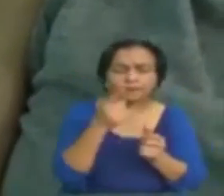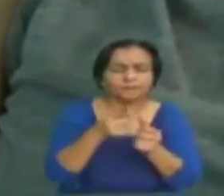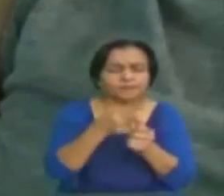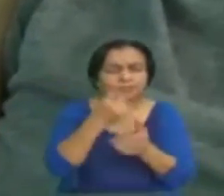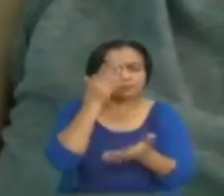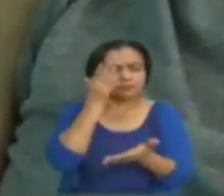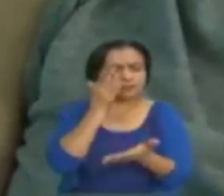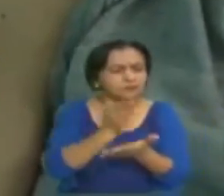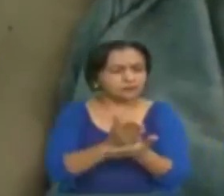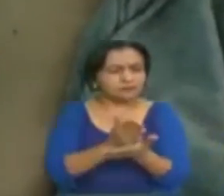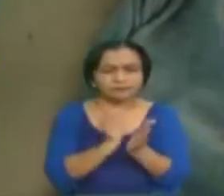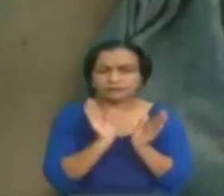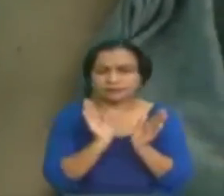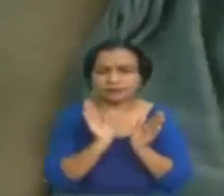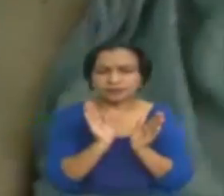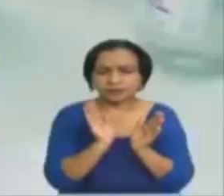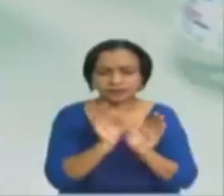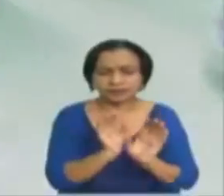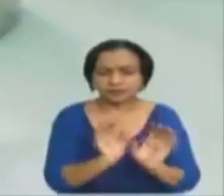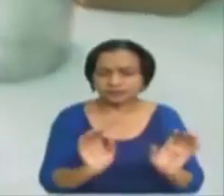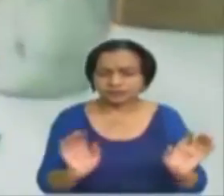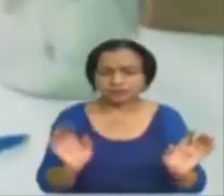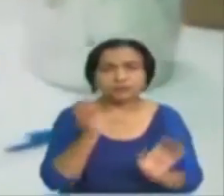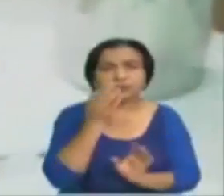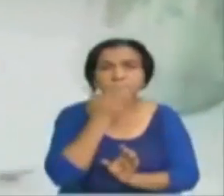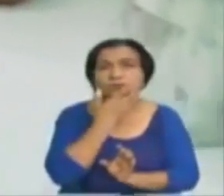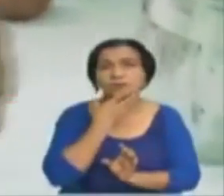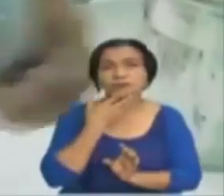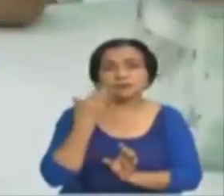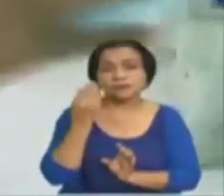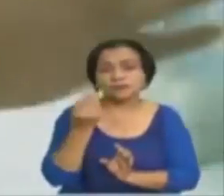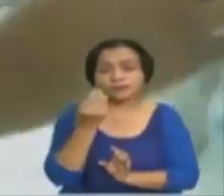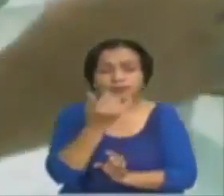esto para el día lunes. Para Noticias 12, Gabriela Solórzano.